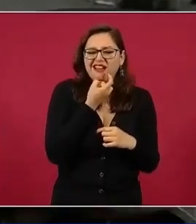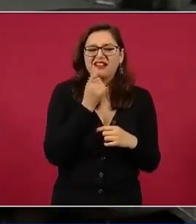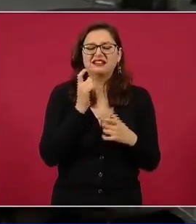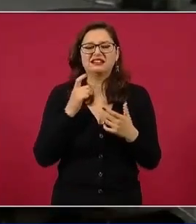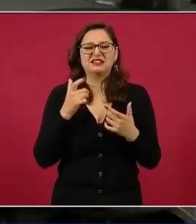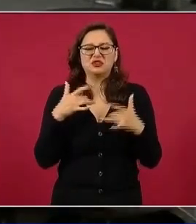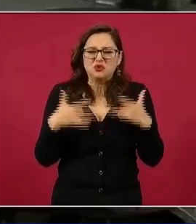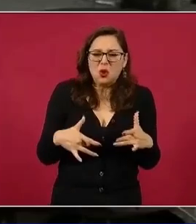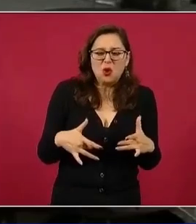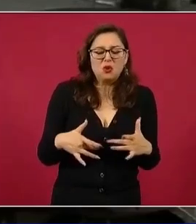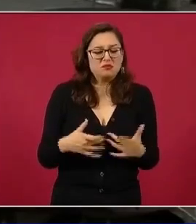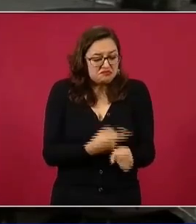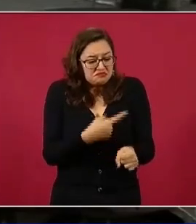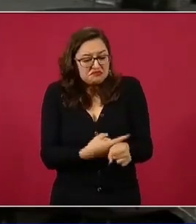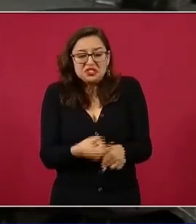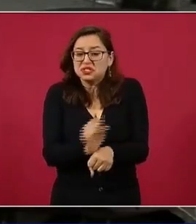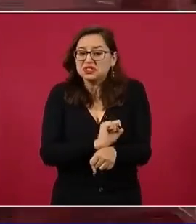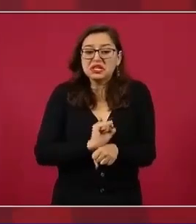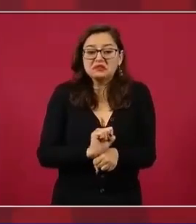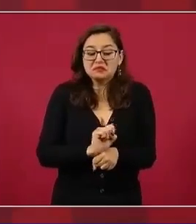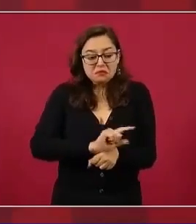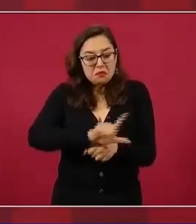algunas lesiones, pero es una enfermedad leve.